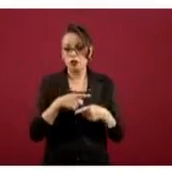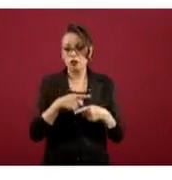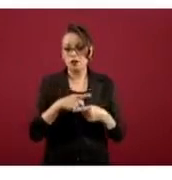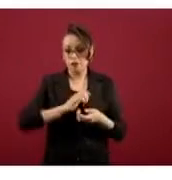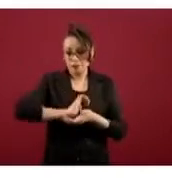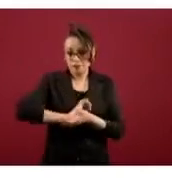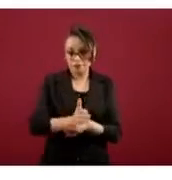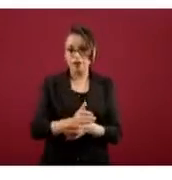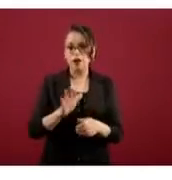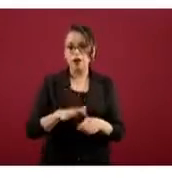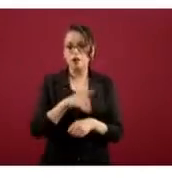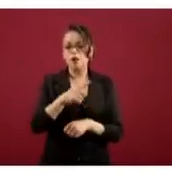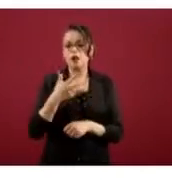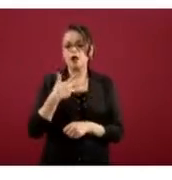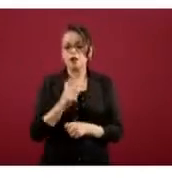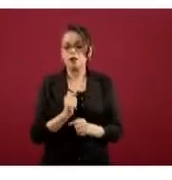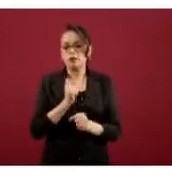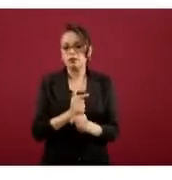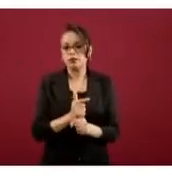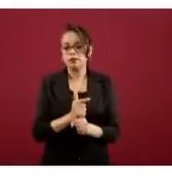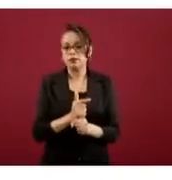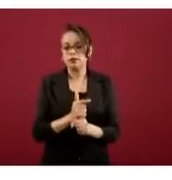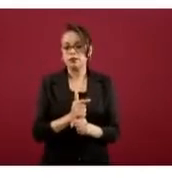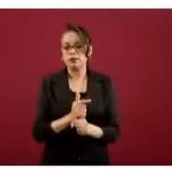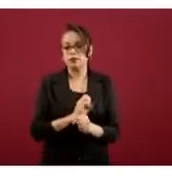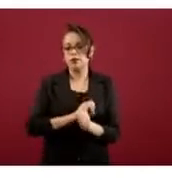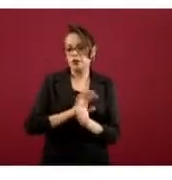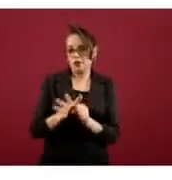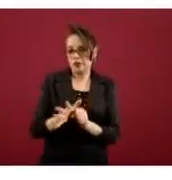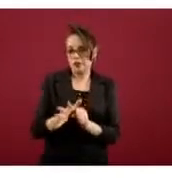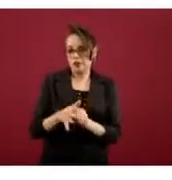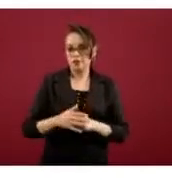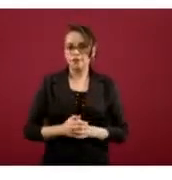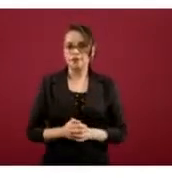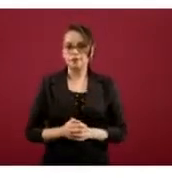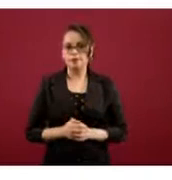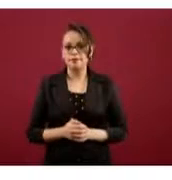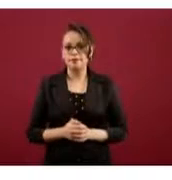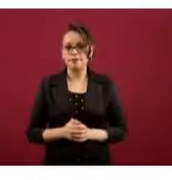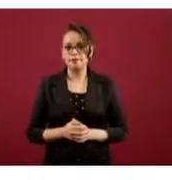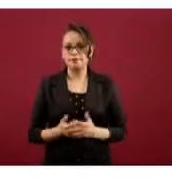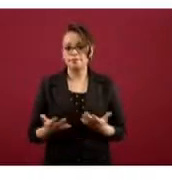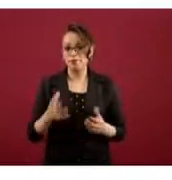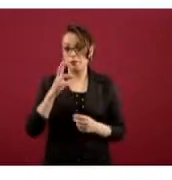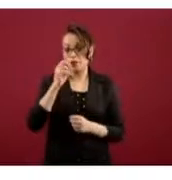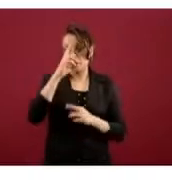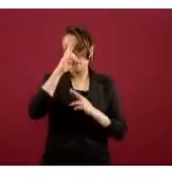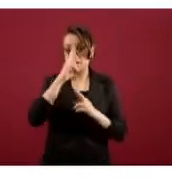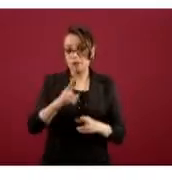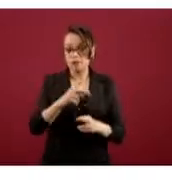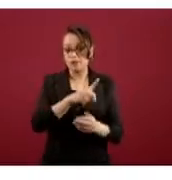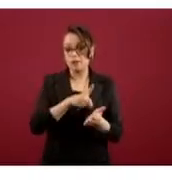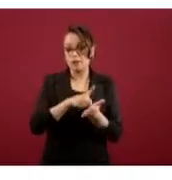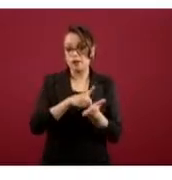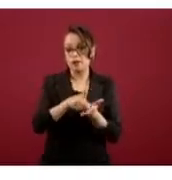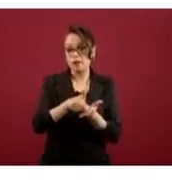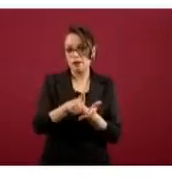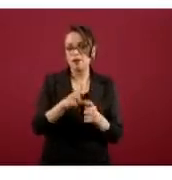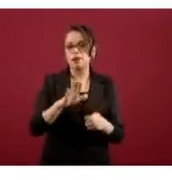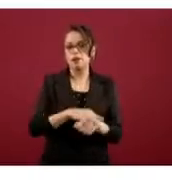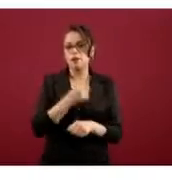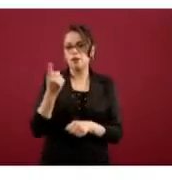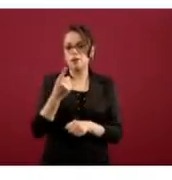y que han sido limitadas en sus derechos, por ejemplo, en términos de la negación del acceso al trabajo,